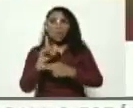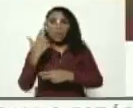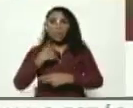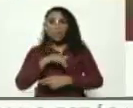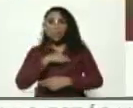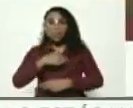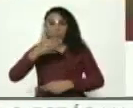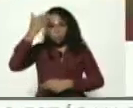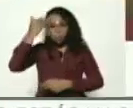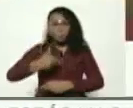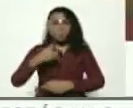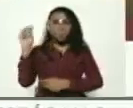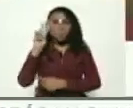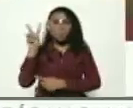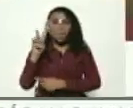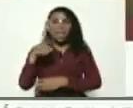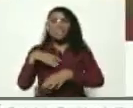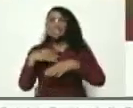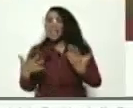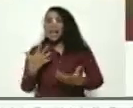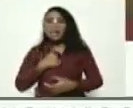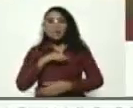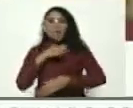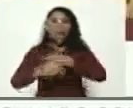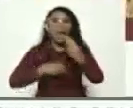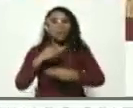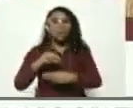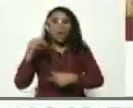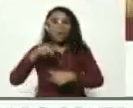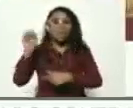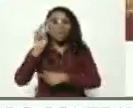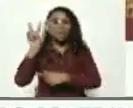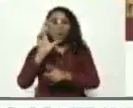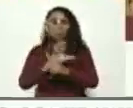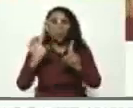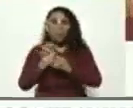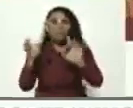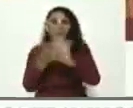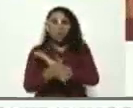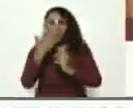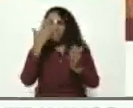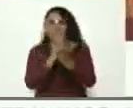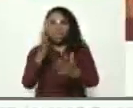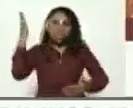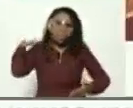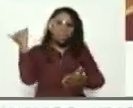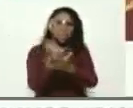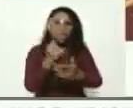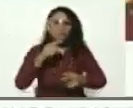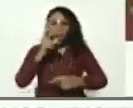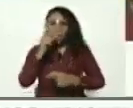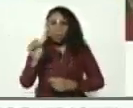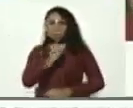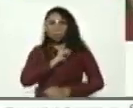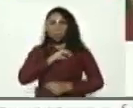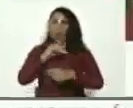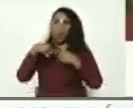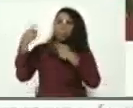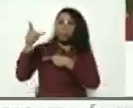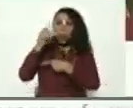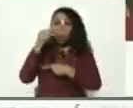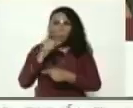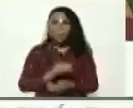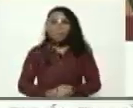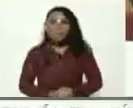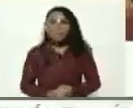los venezolanos, de qué estamos hechos los venezolanos, frente a la traición de Santander, la cobardía de Santander.